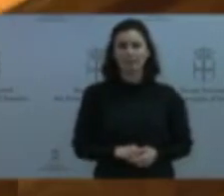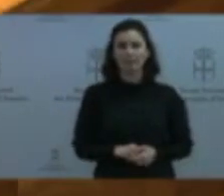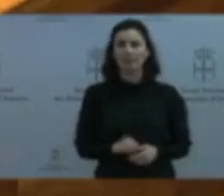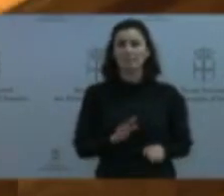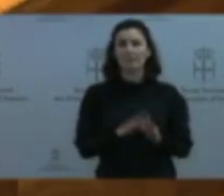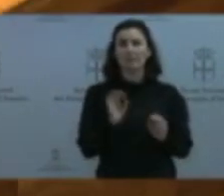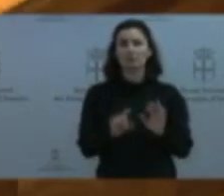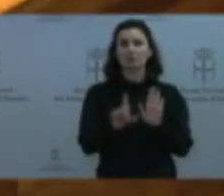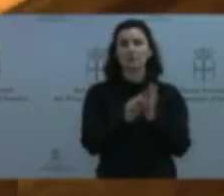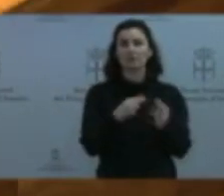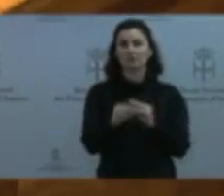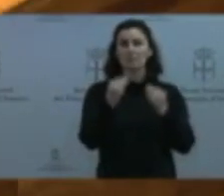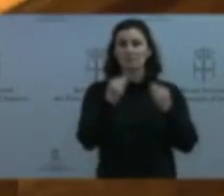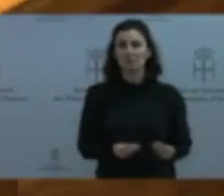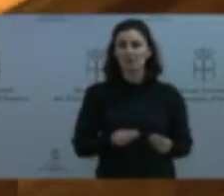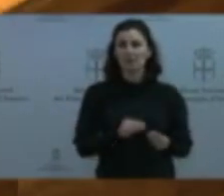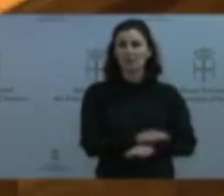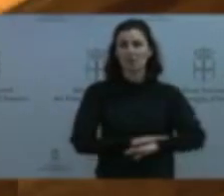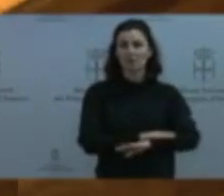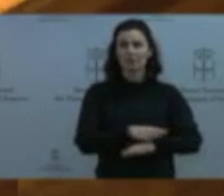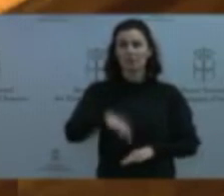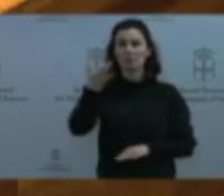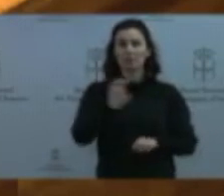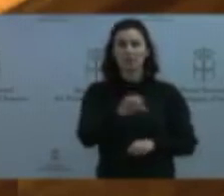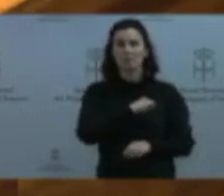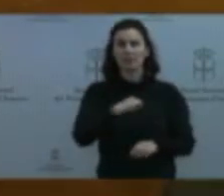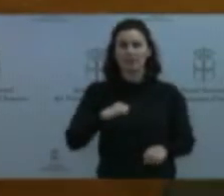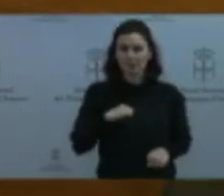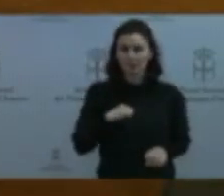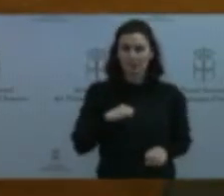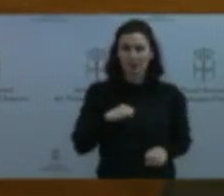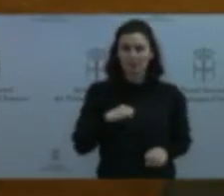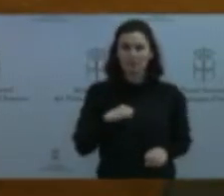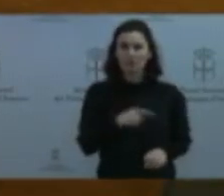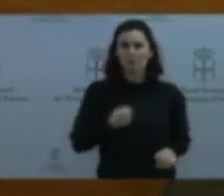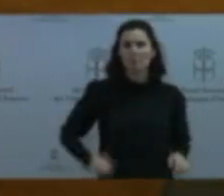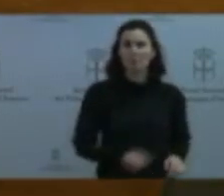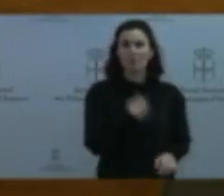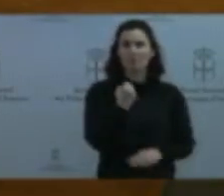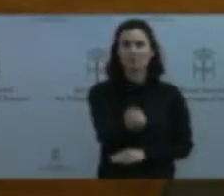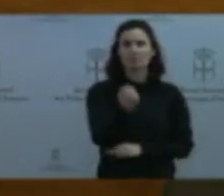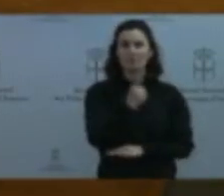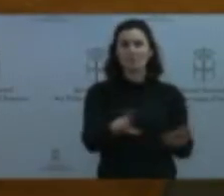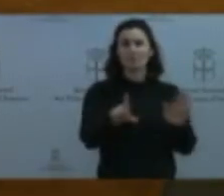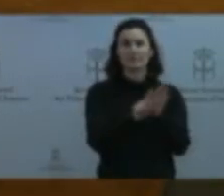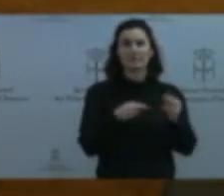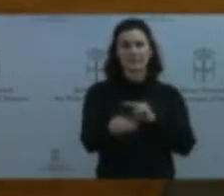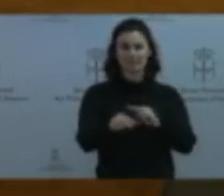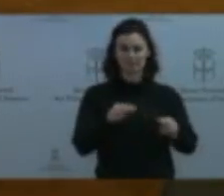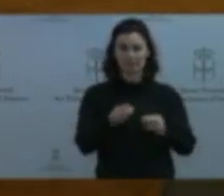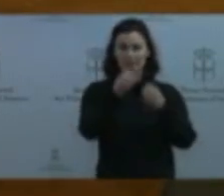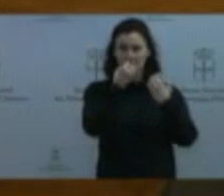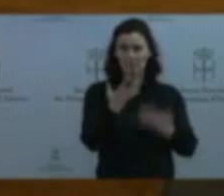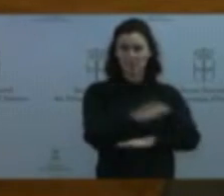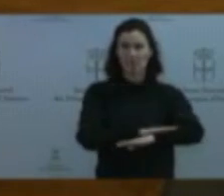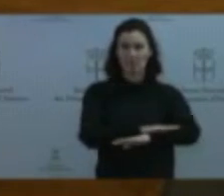comunidad autónoma donde Podemos no apoyó una ley de transparencia y buen gobierno. Por cierto, después de aceptar todas sus